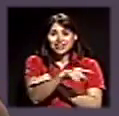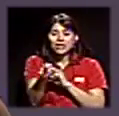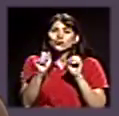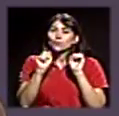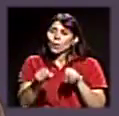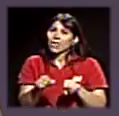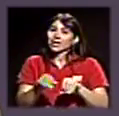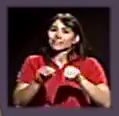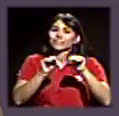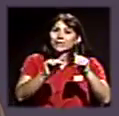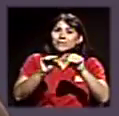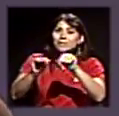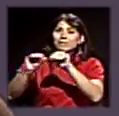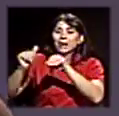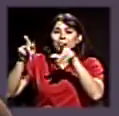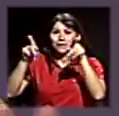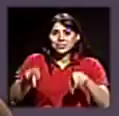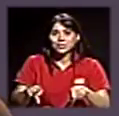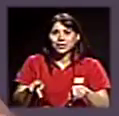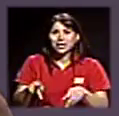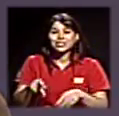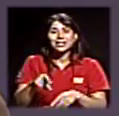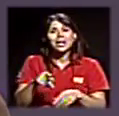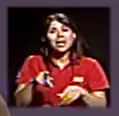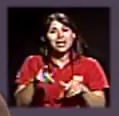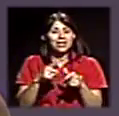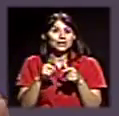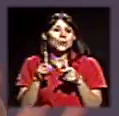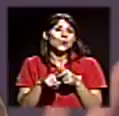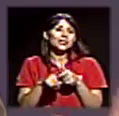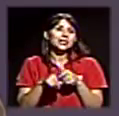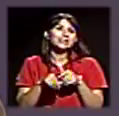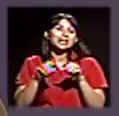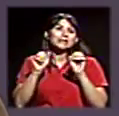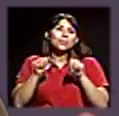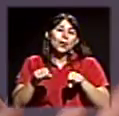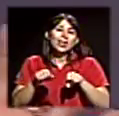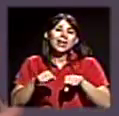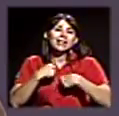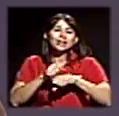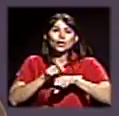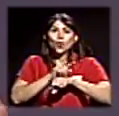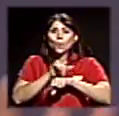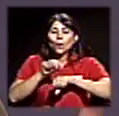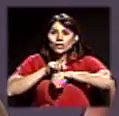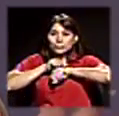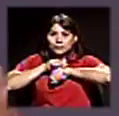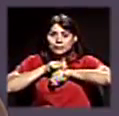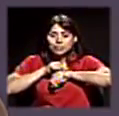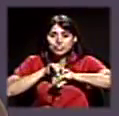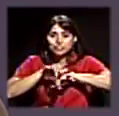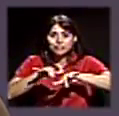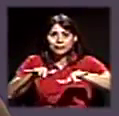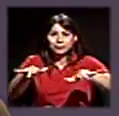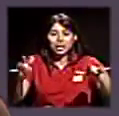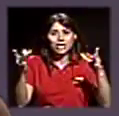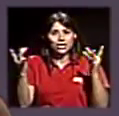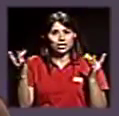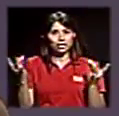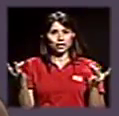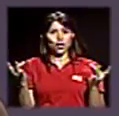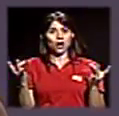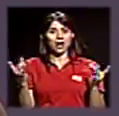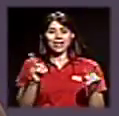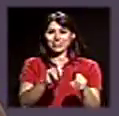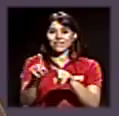estamos llevando a otros y se haga una especie de mancha de yoga por todos lados, donde puede